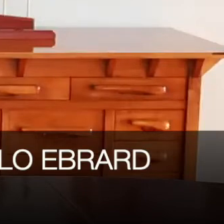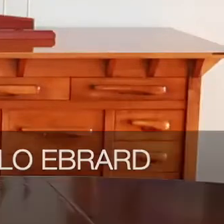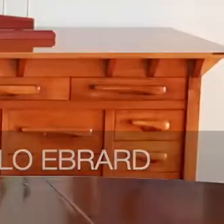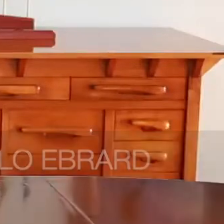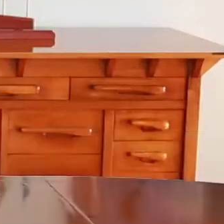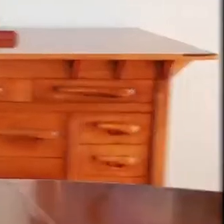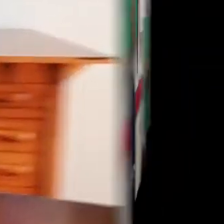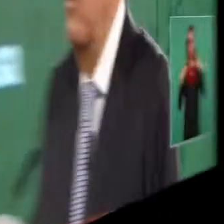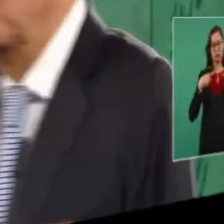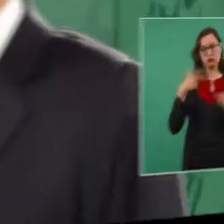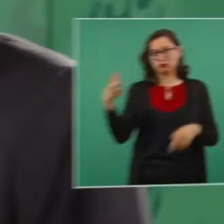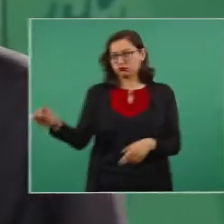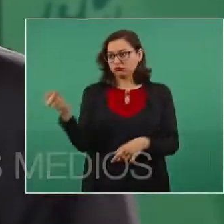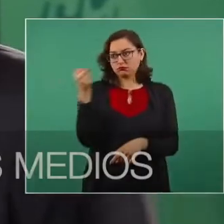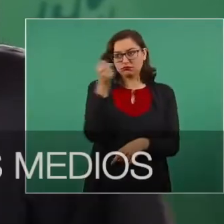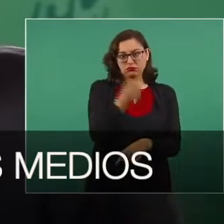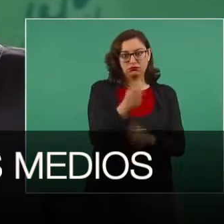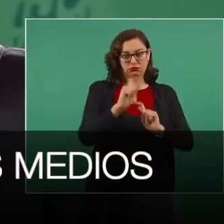les dijo.